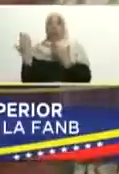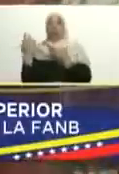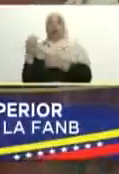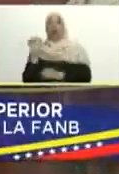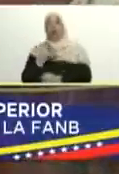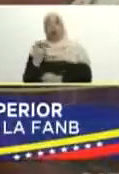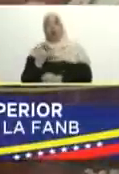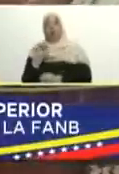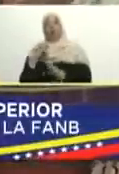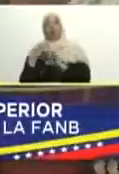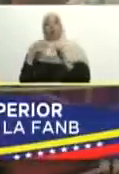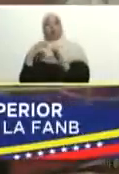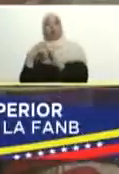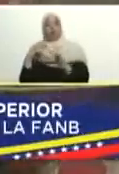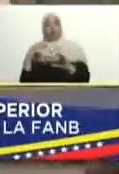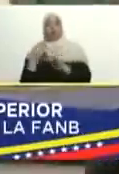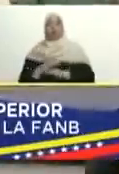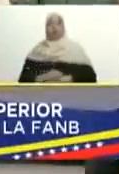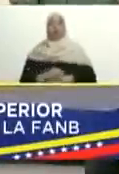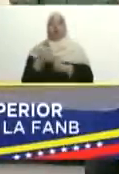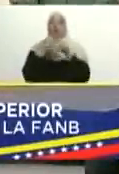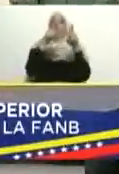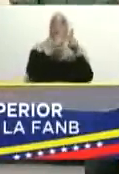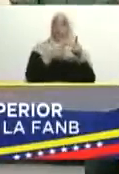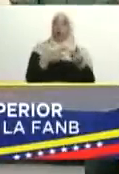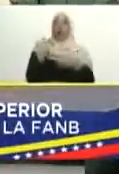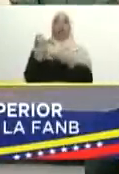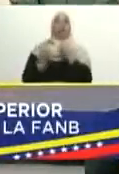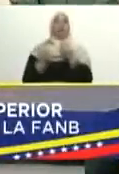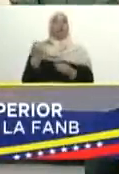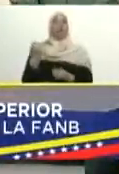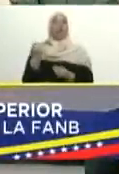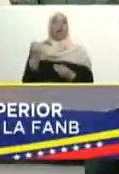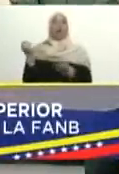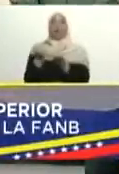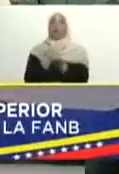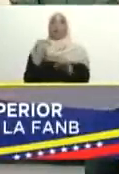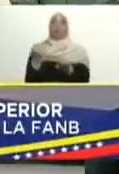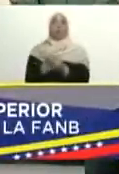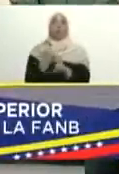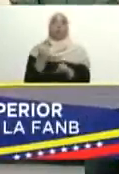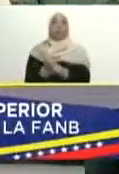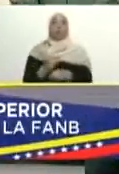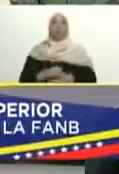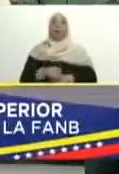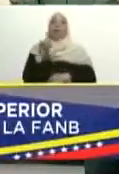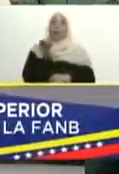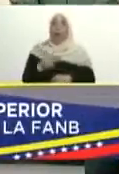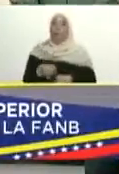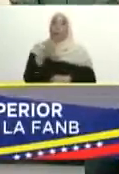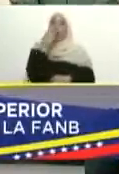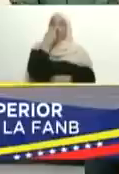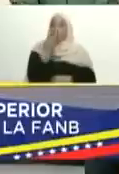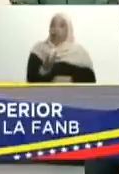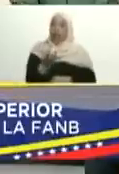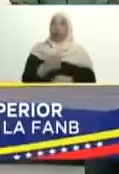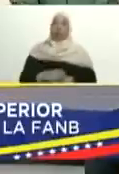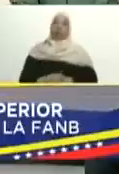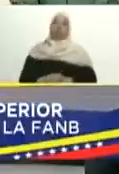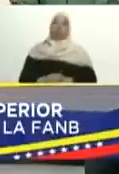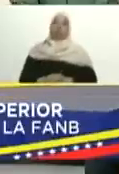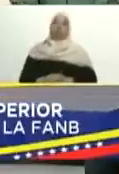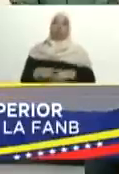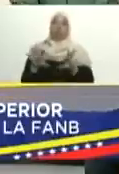Transporte, para ver diversos aspectos que tienen que ver con sus áreas de trabajo. También he invitado de manera